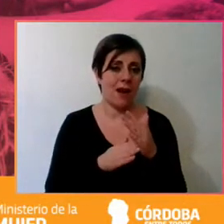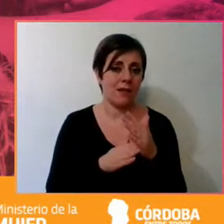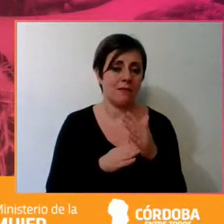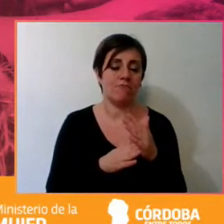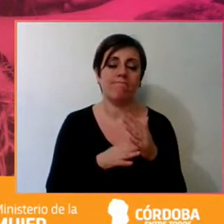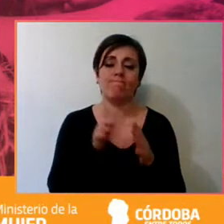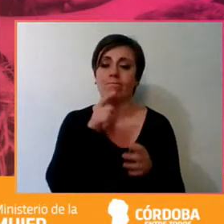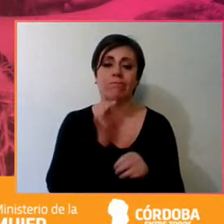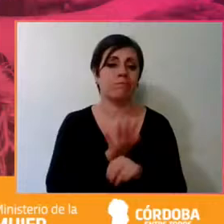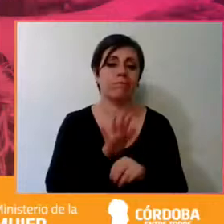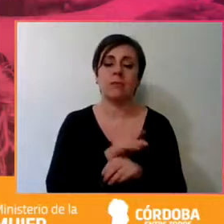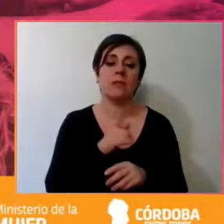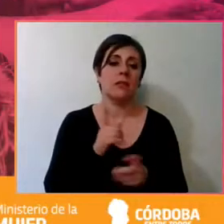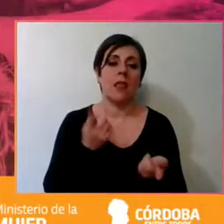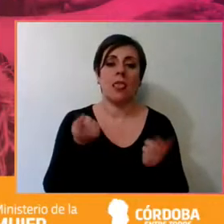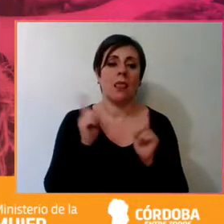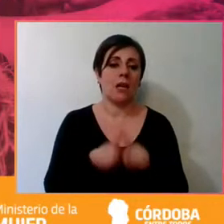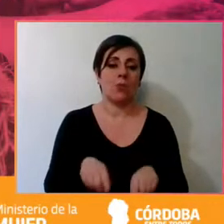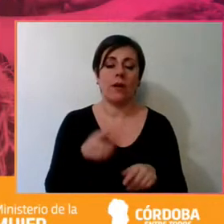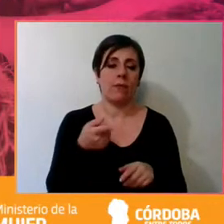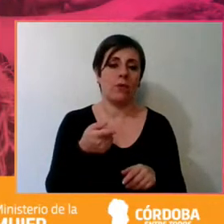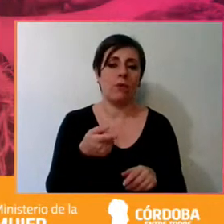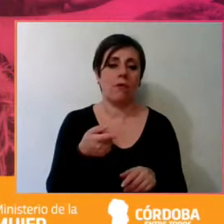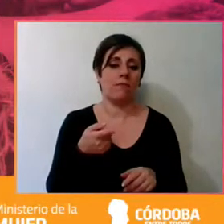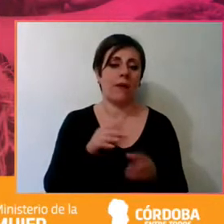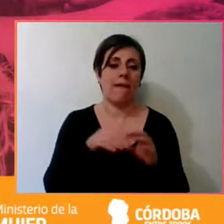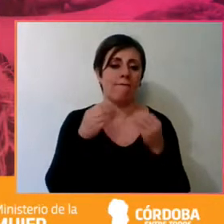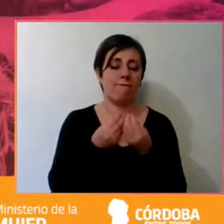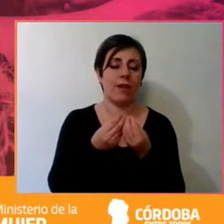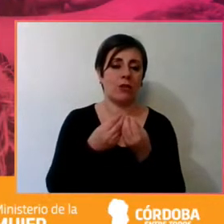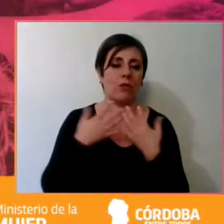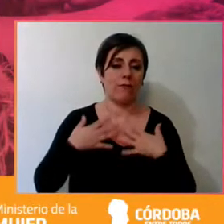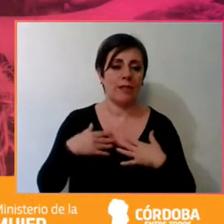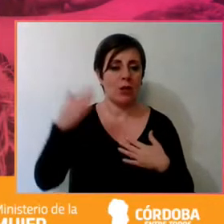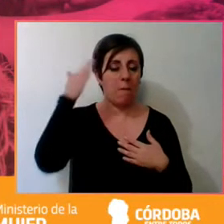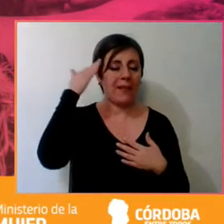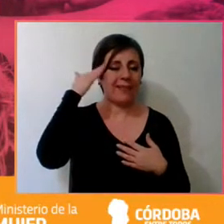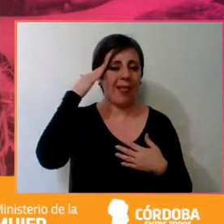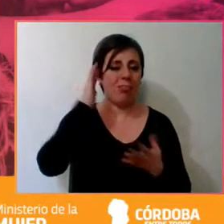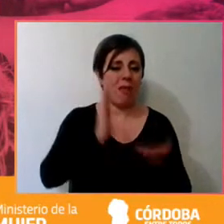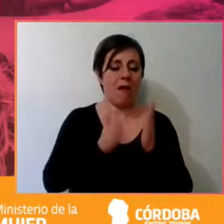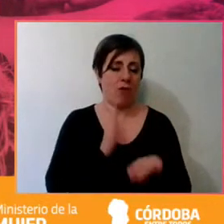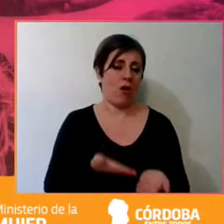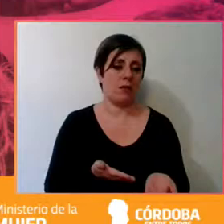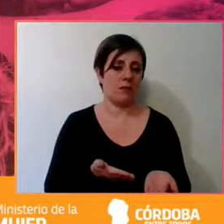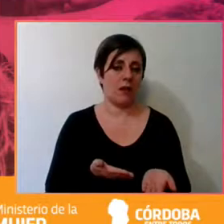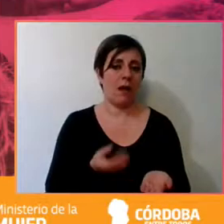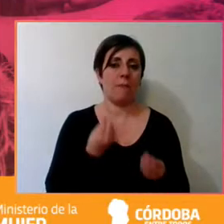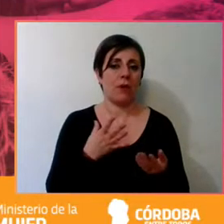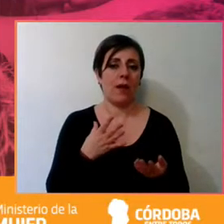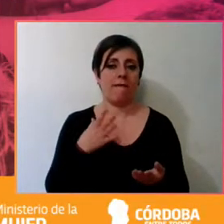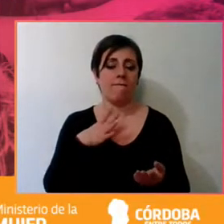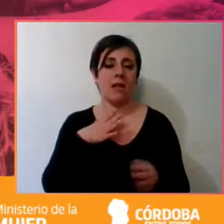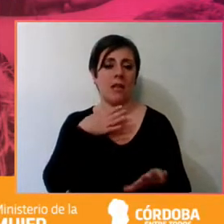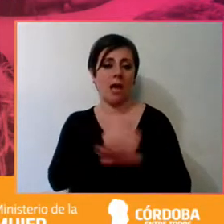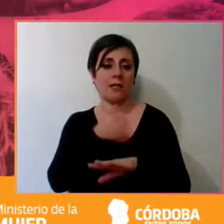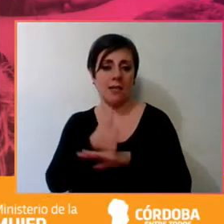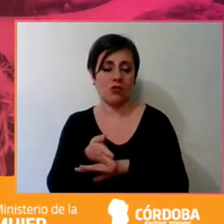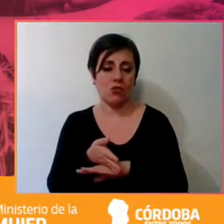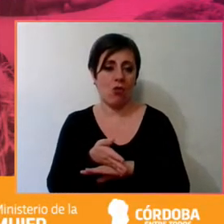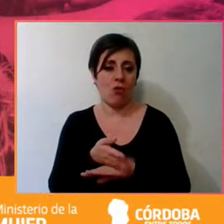que sigan sufriendo efectos físicos y mentales de la violencia. Esto es muy importante porque la falta de acceso a los servicios